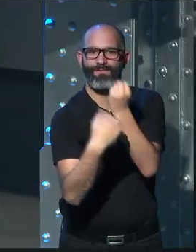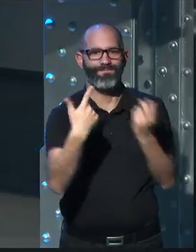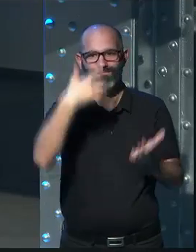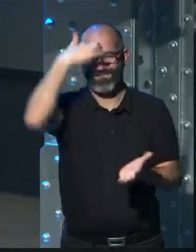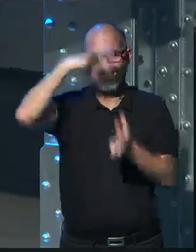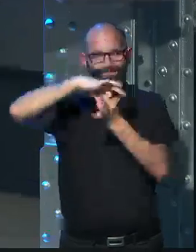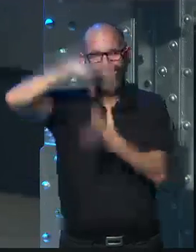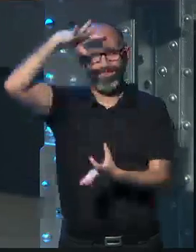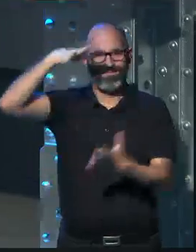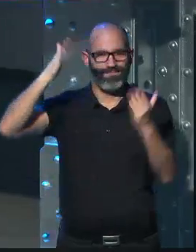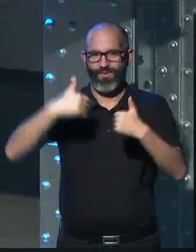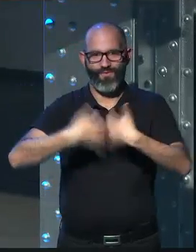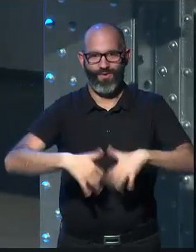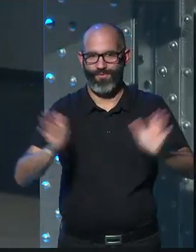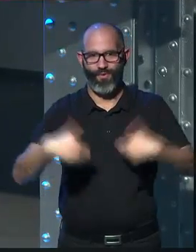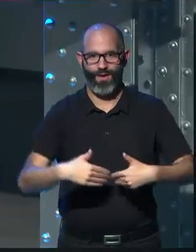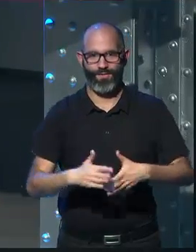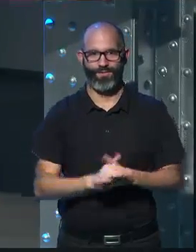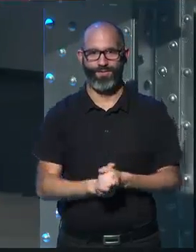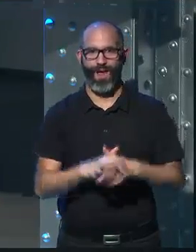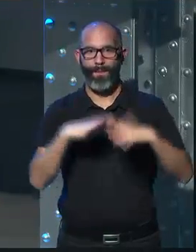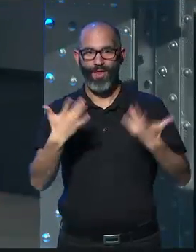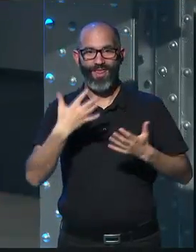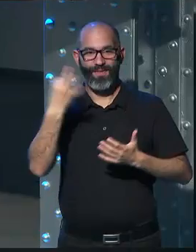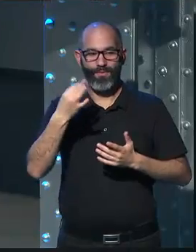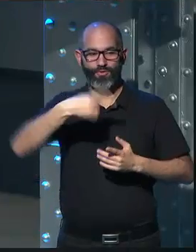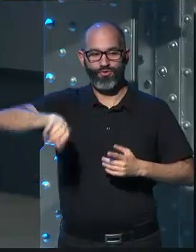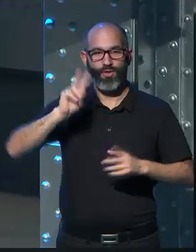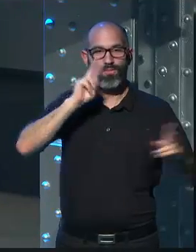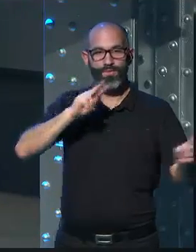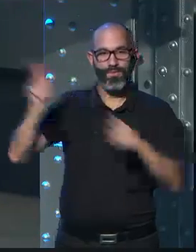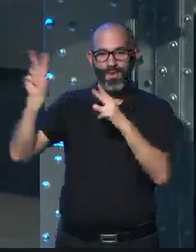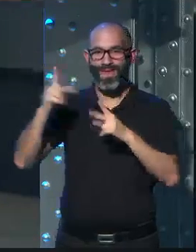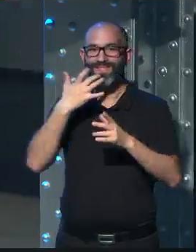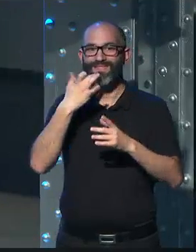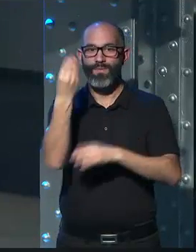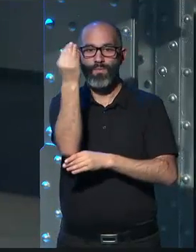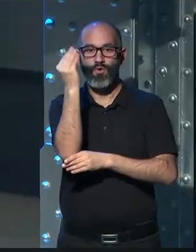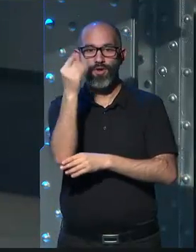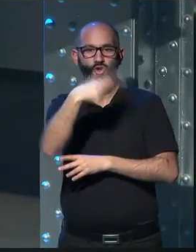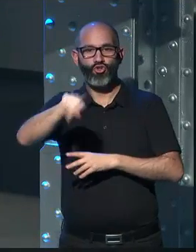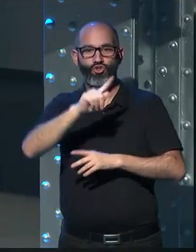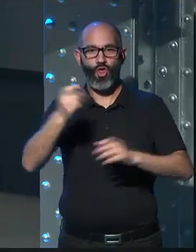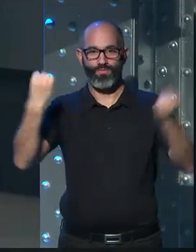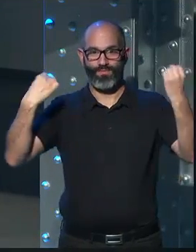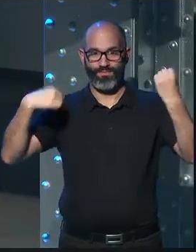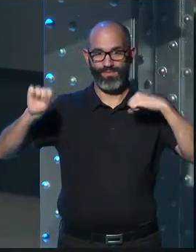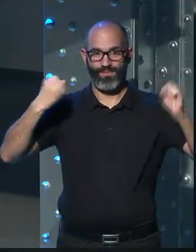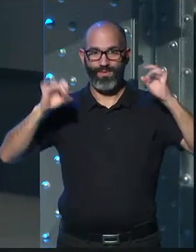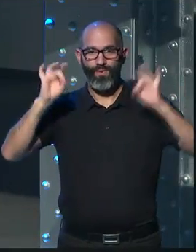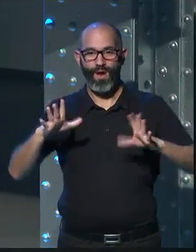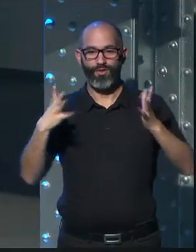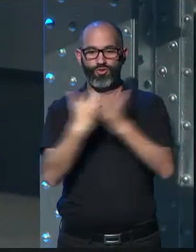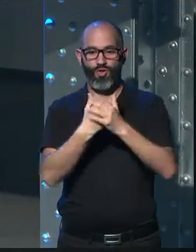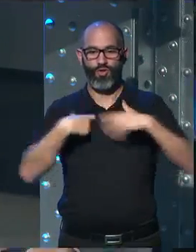en este área. Vamos a identificarla. Si tenemos que hacer lo que hace el muñeco de la foto, vamos a extender ambos brazos con